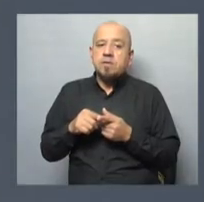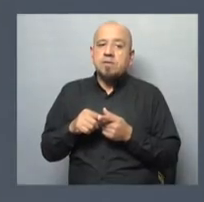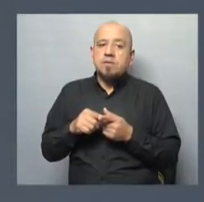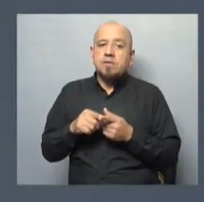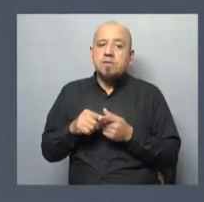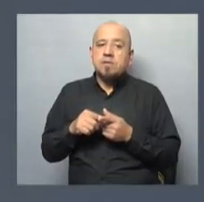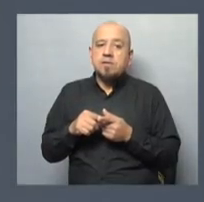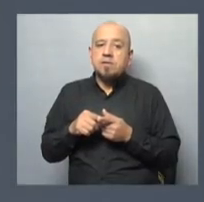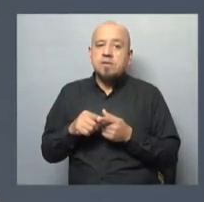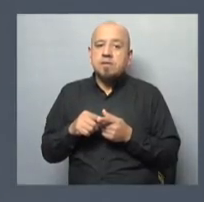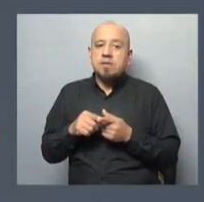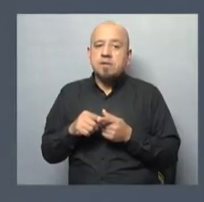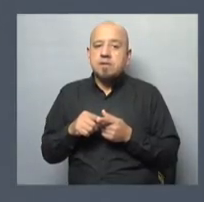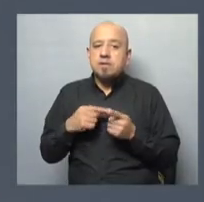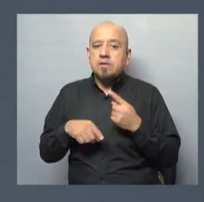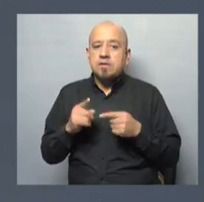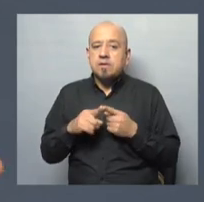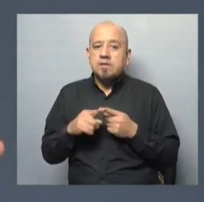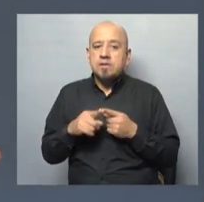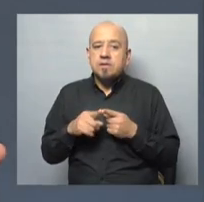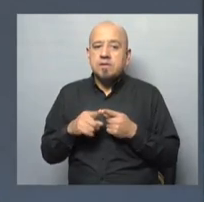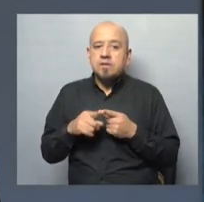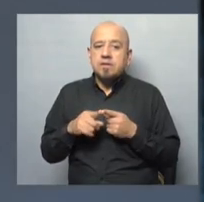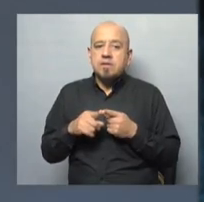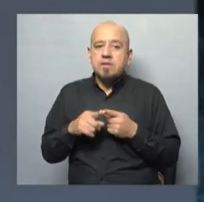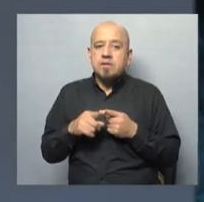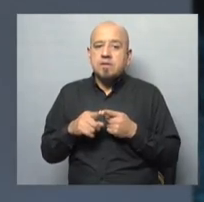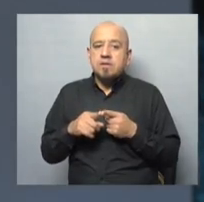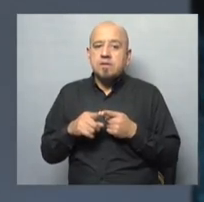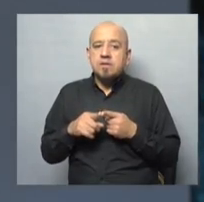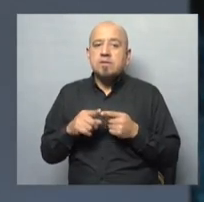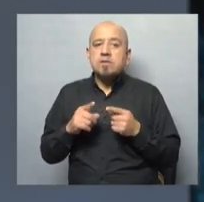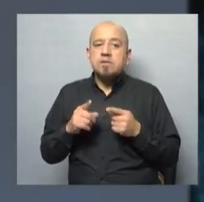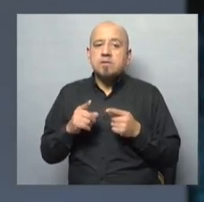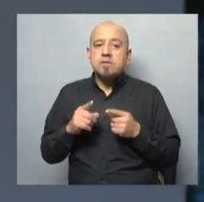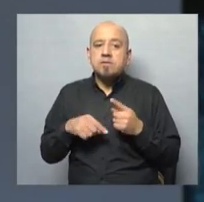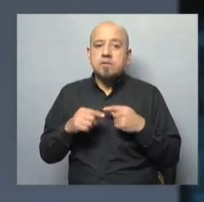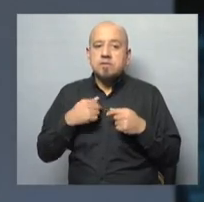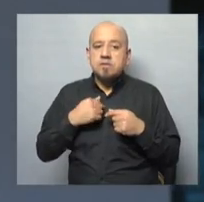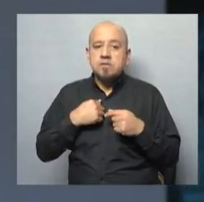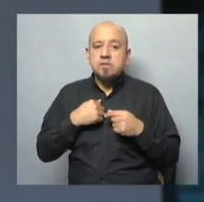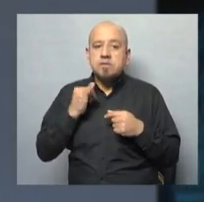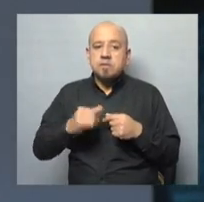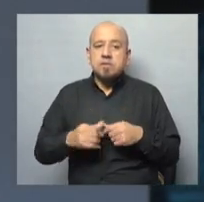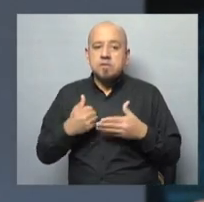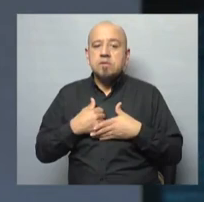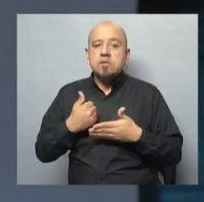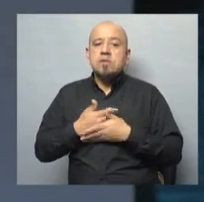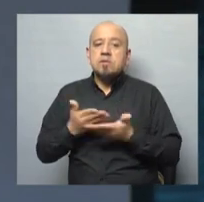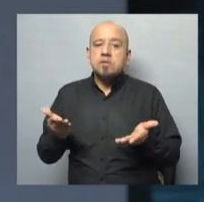no me gusta mucho hablar de eso no todo bien para mí entregamos mucho así